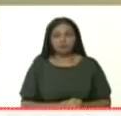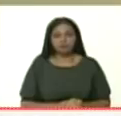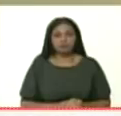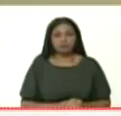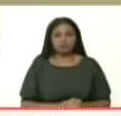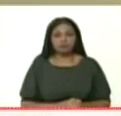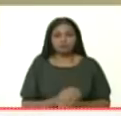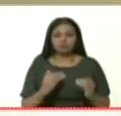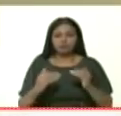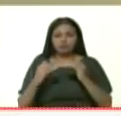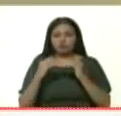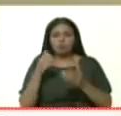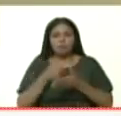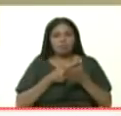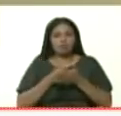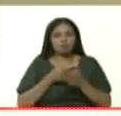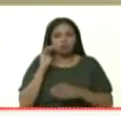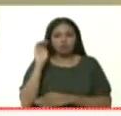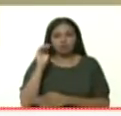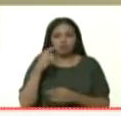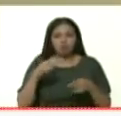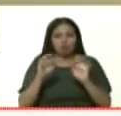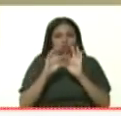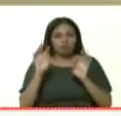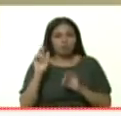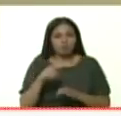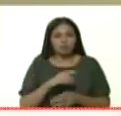una plataforma de lucha hacia el futuro,